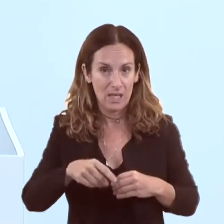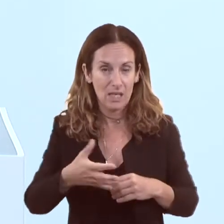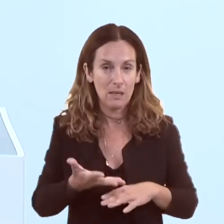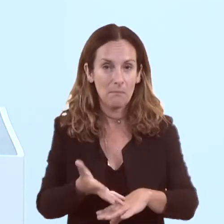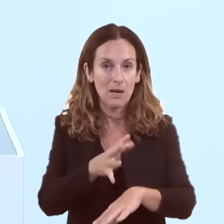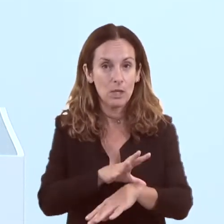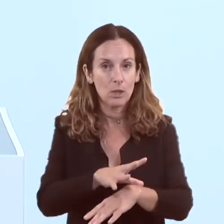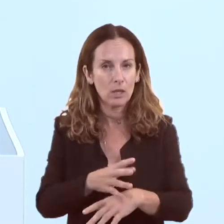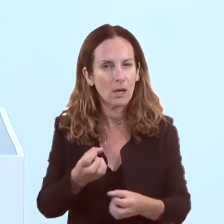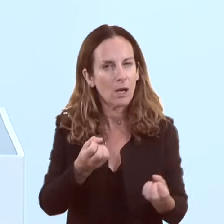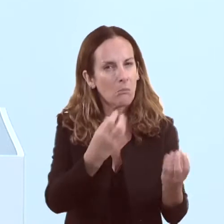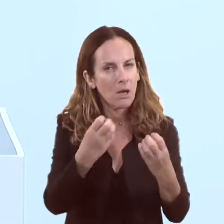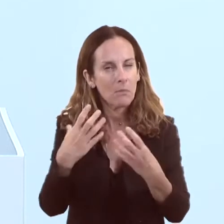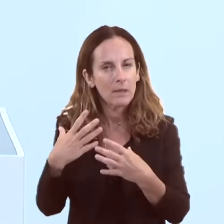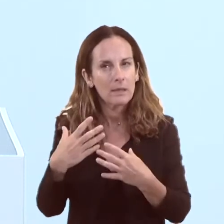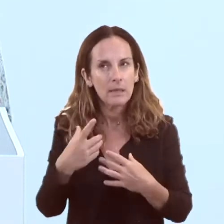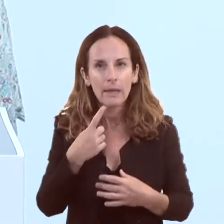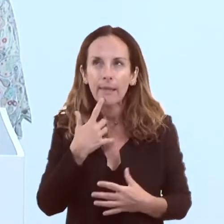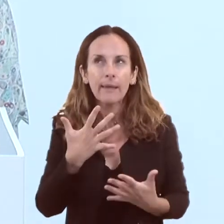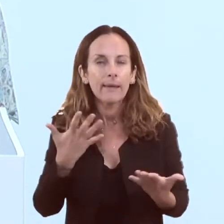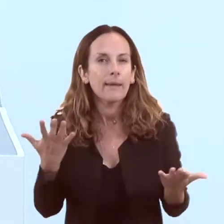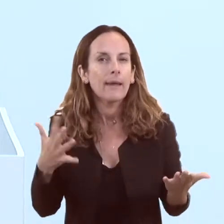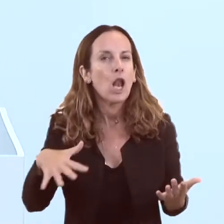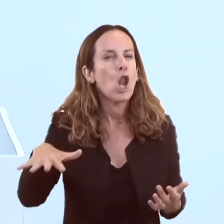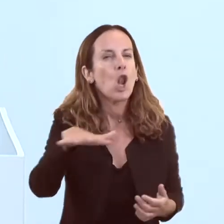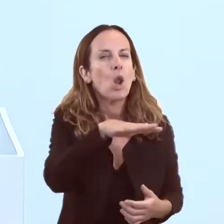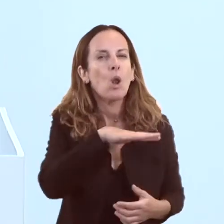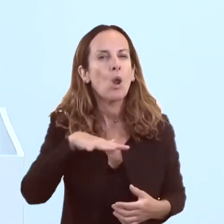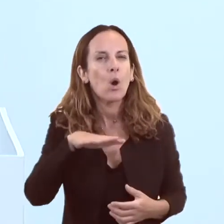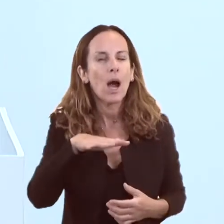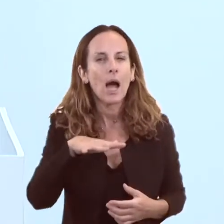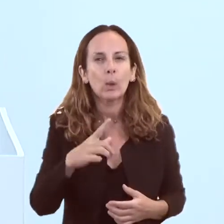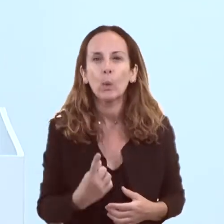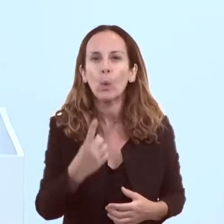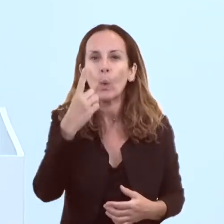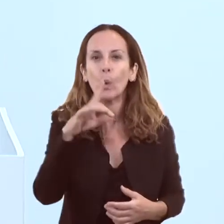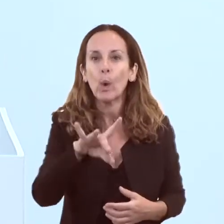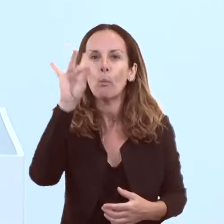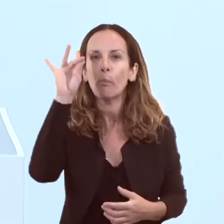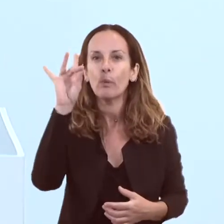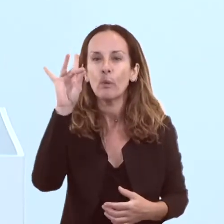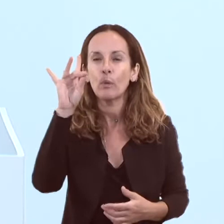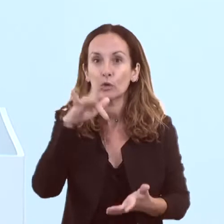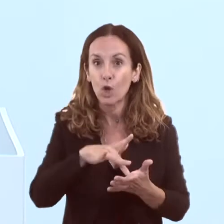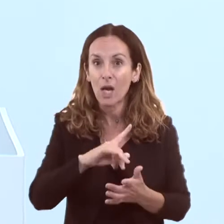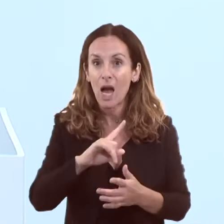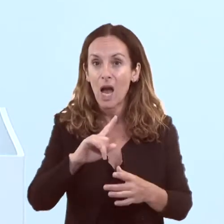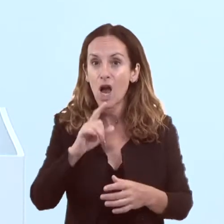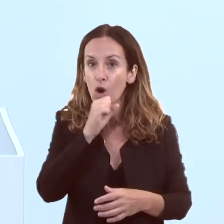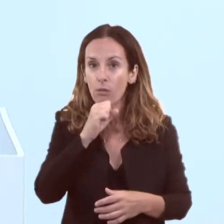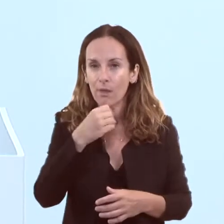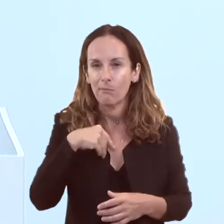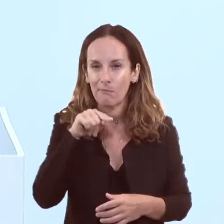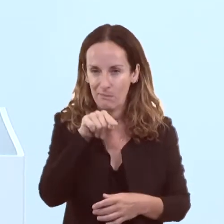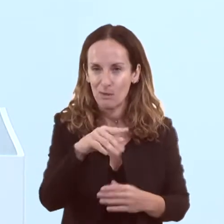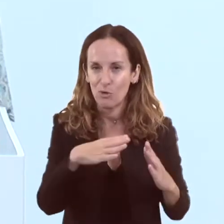si hubiera que elegir el lugar ideal para tocar en mallorca sería sería ese Así que